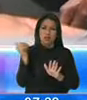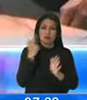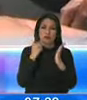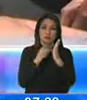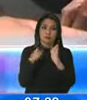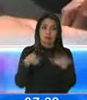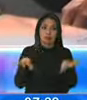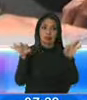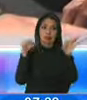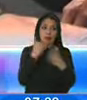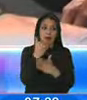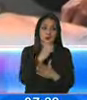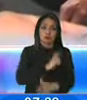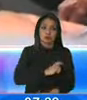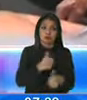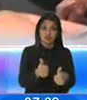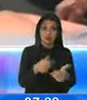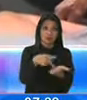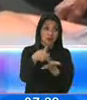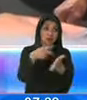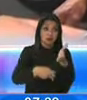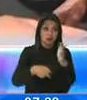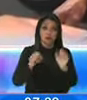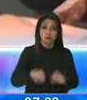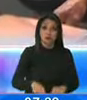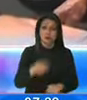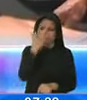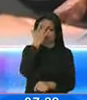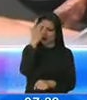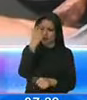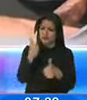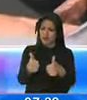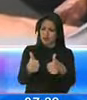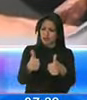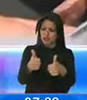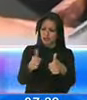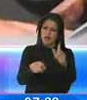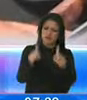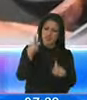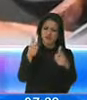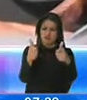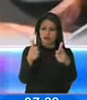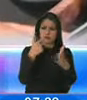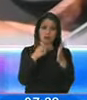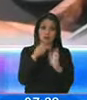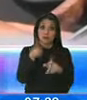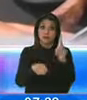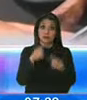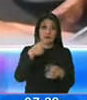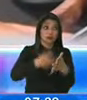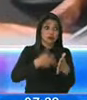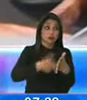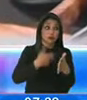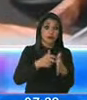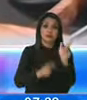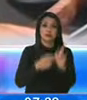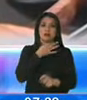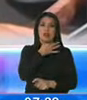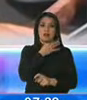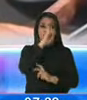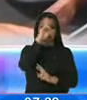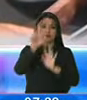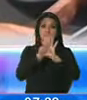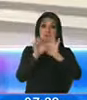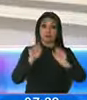no tiene el sueldo adecuado para pagar las multas. ¿Por qué cree usted que está bien, por una parte, como dice? Para que no cometan más infracciones